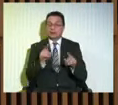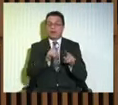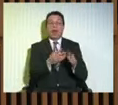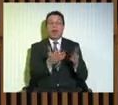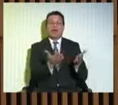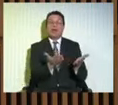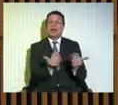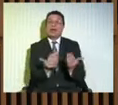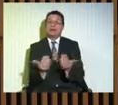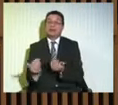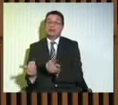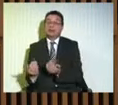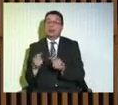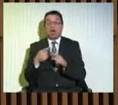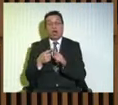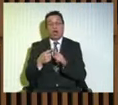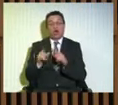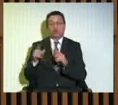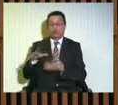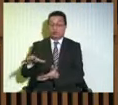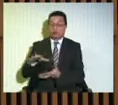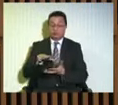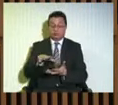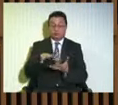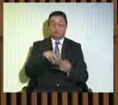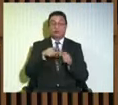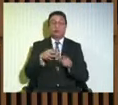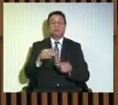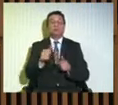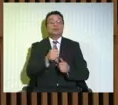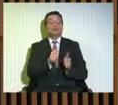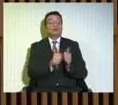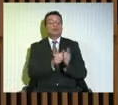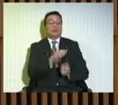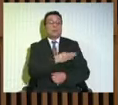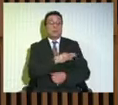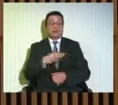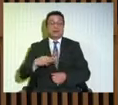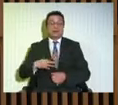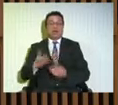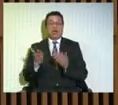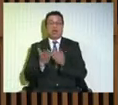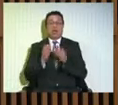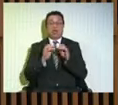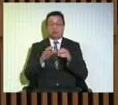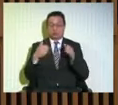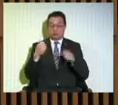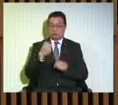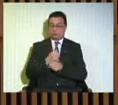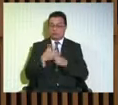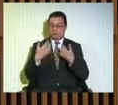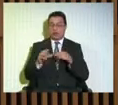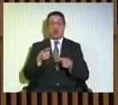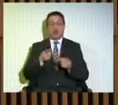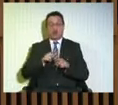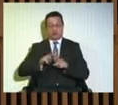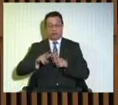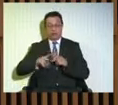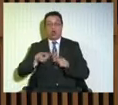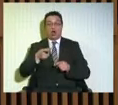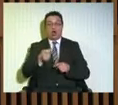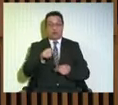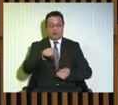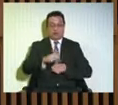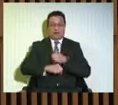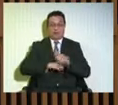requieren otro tipo de equipamiento, y con el Ministerio de Educación hemos trabajado y ya estamos preparando la compra para este año en